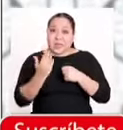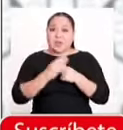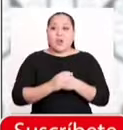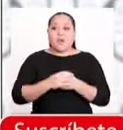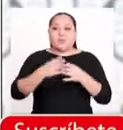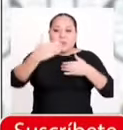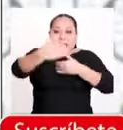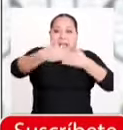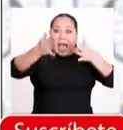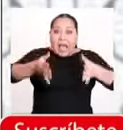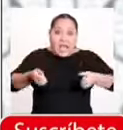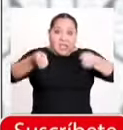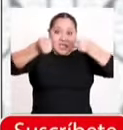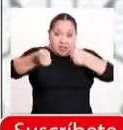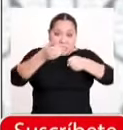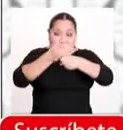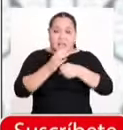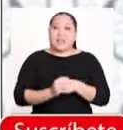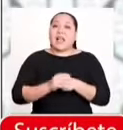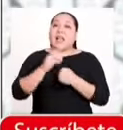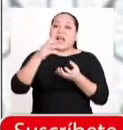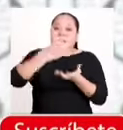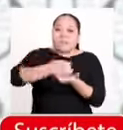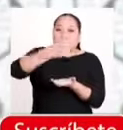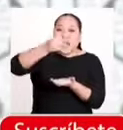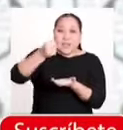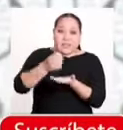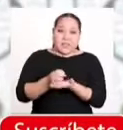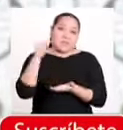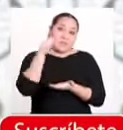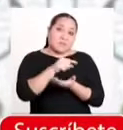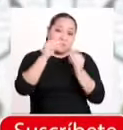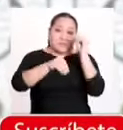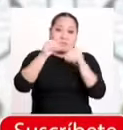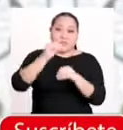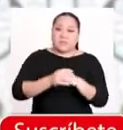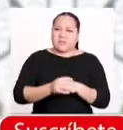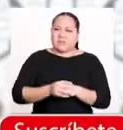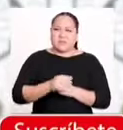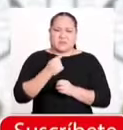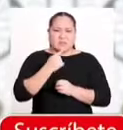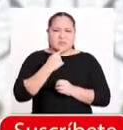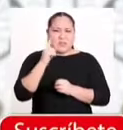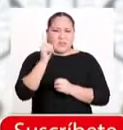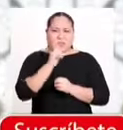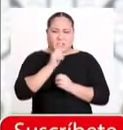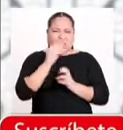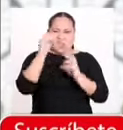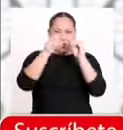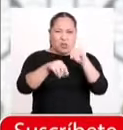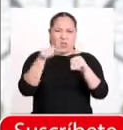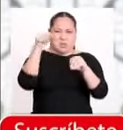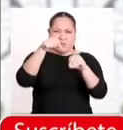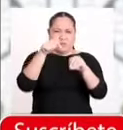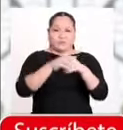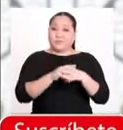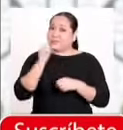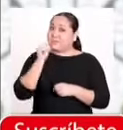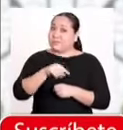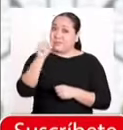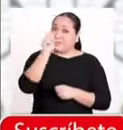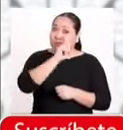caja de cartón, latas y envases de tetabic. ¿Y qué no tenemos que colocar? No